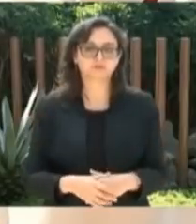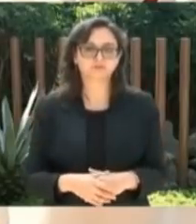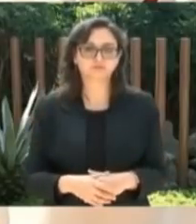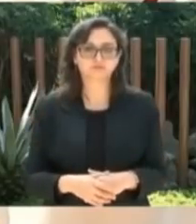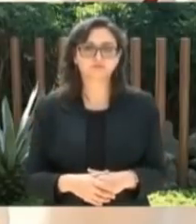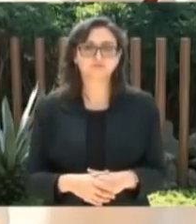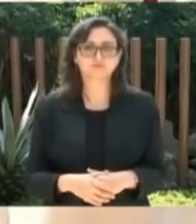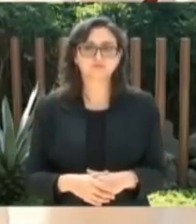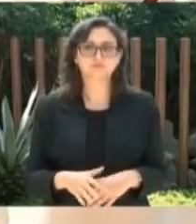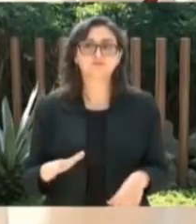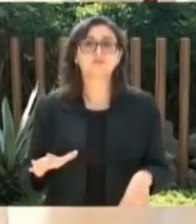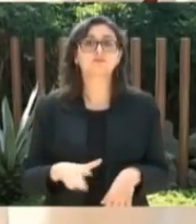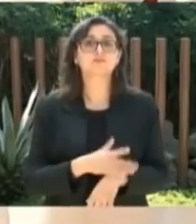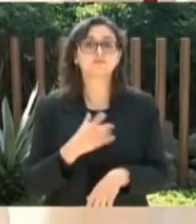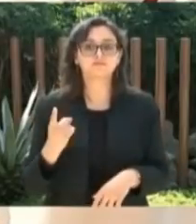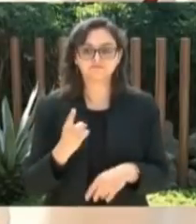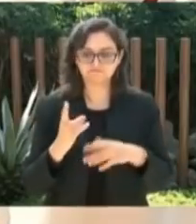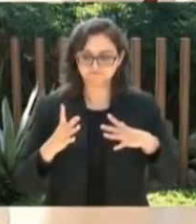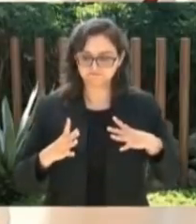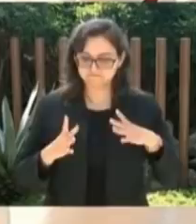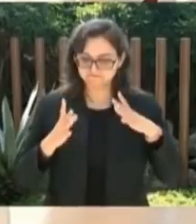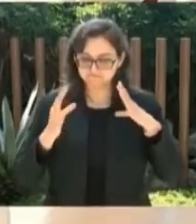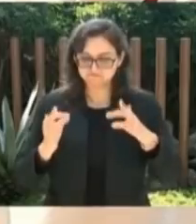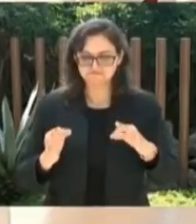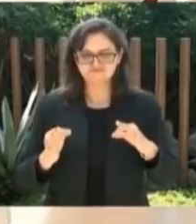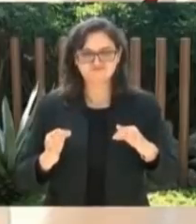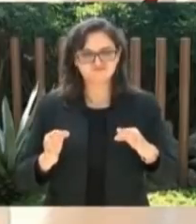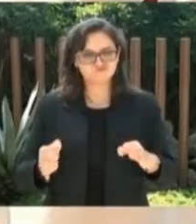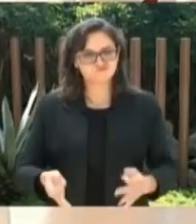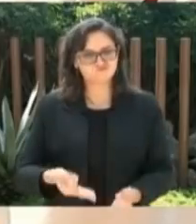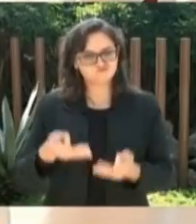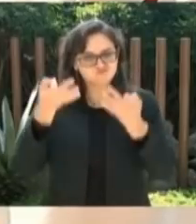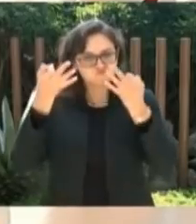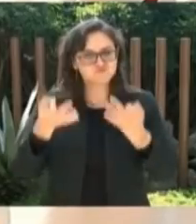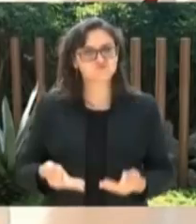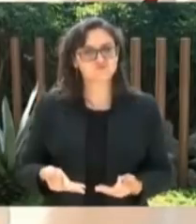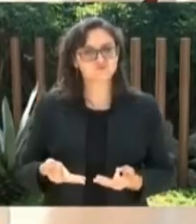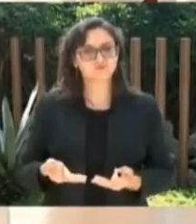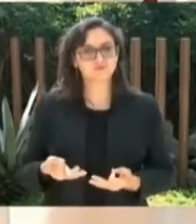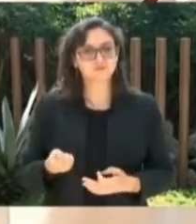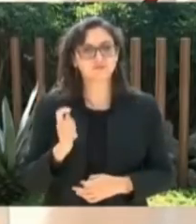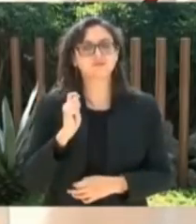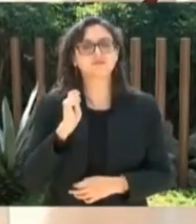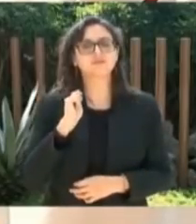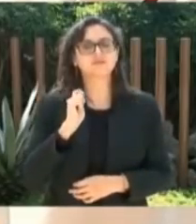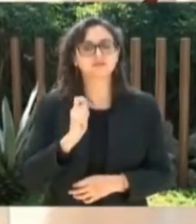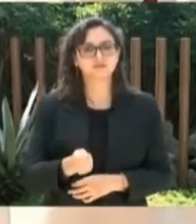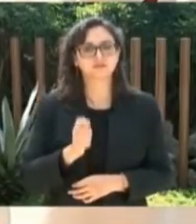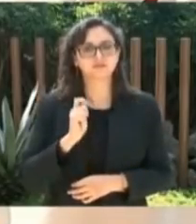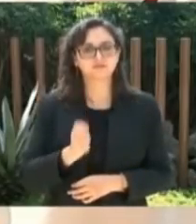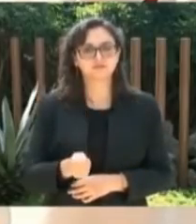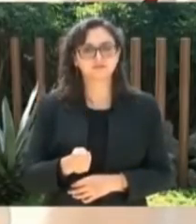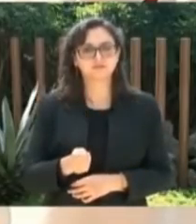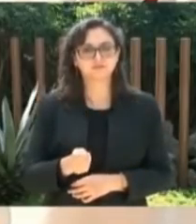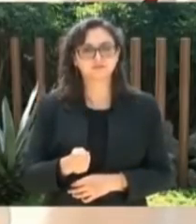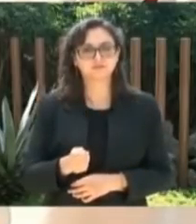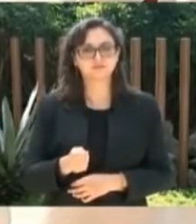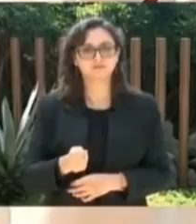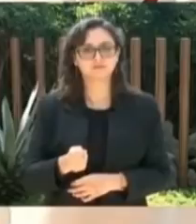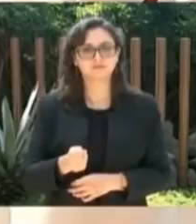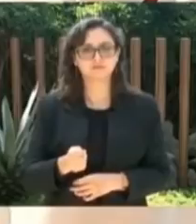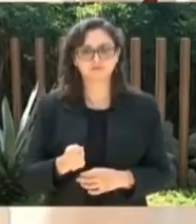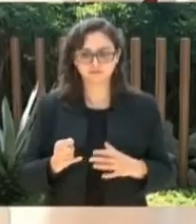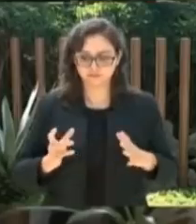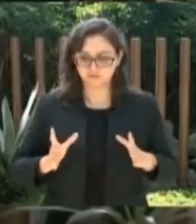nació bien, es decir, de origen, en